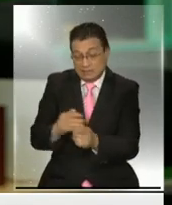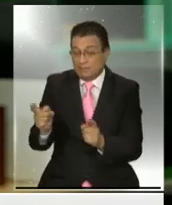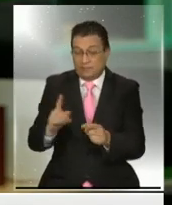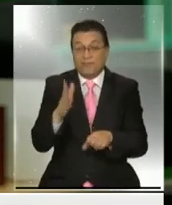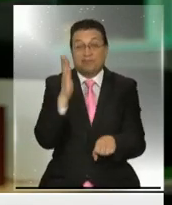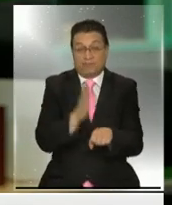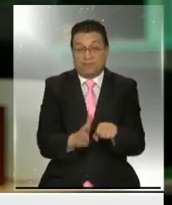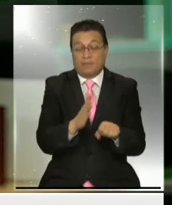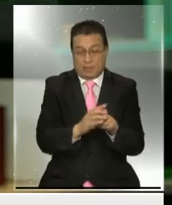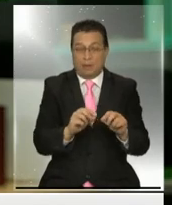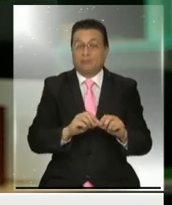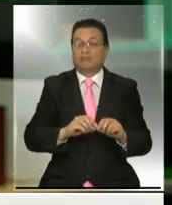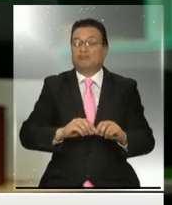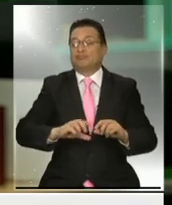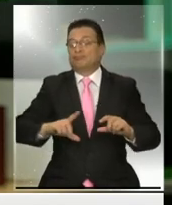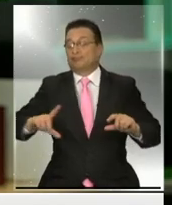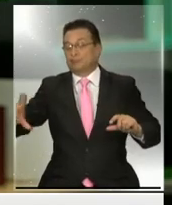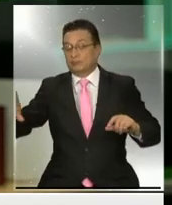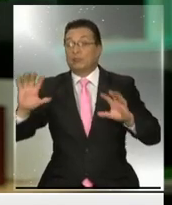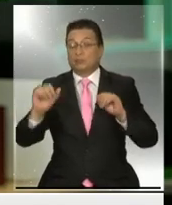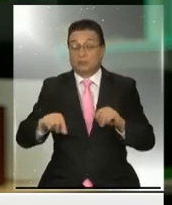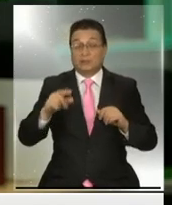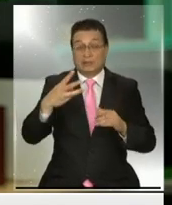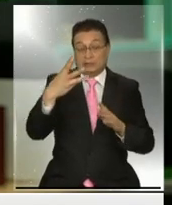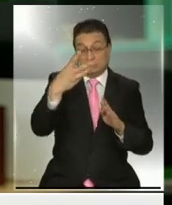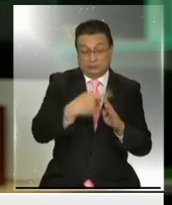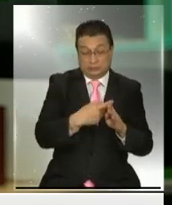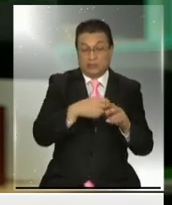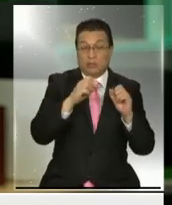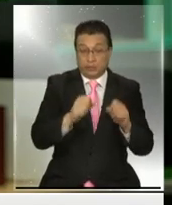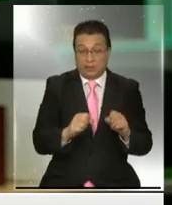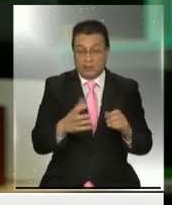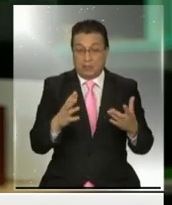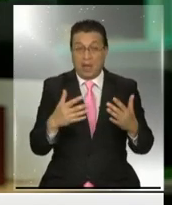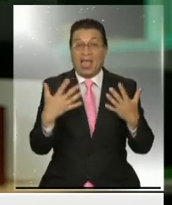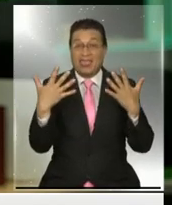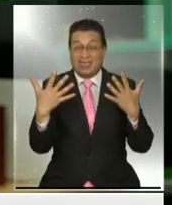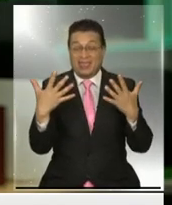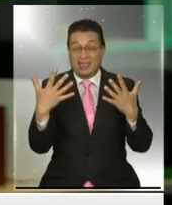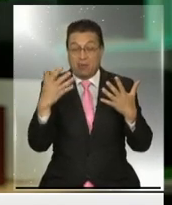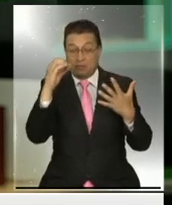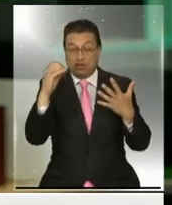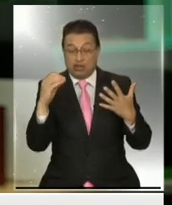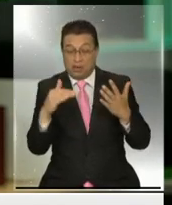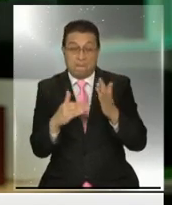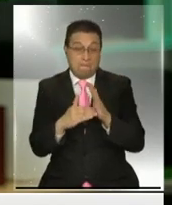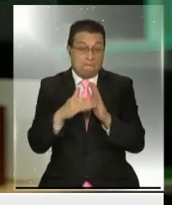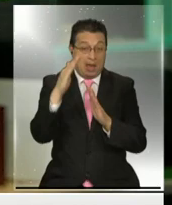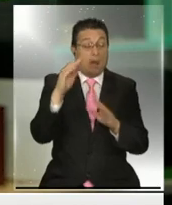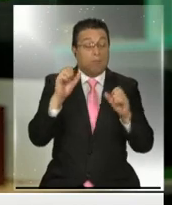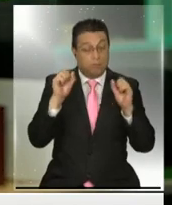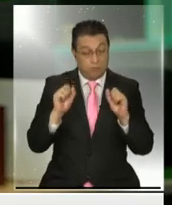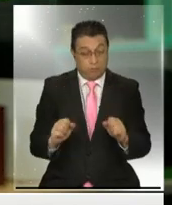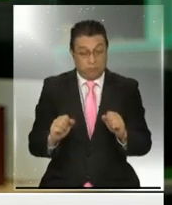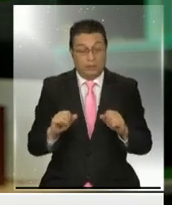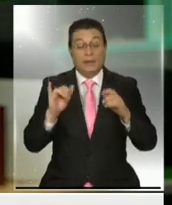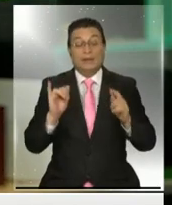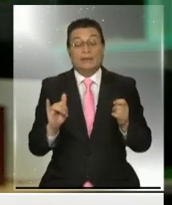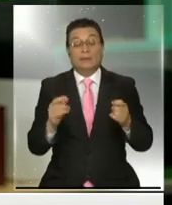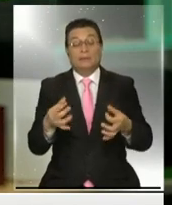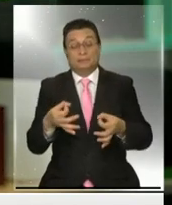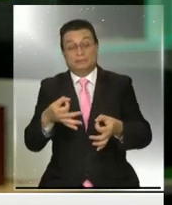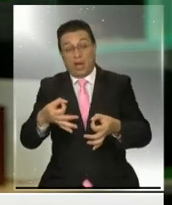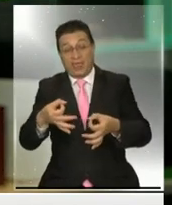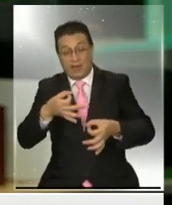desempleo aumentar bastante probablemente este trimestre a tasa de dos dígitos y eso es bastante para chile y el tipo de cambio refleja